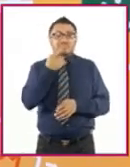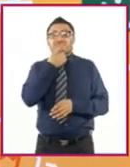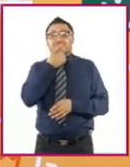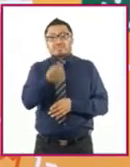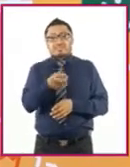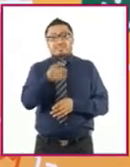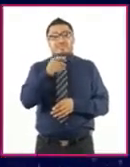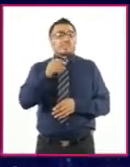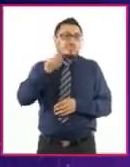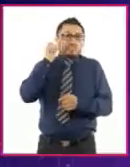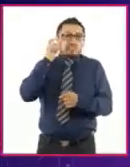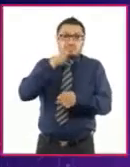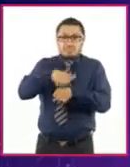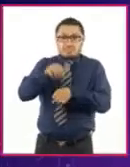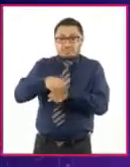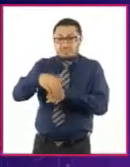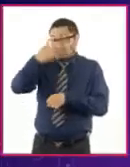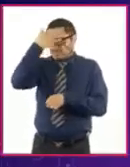una incógnita.